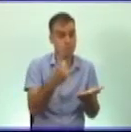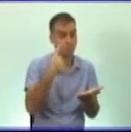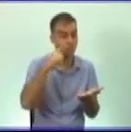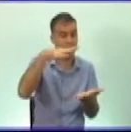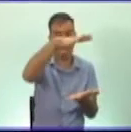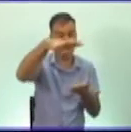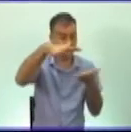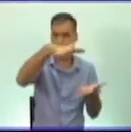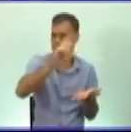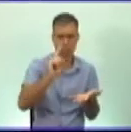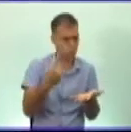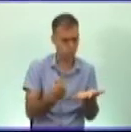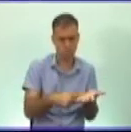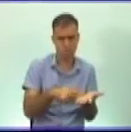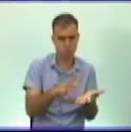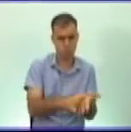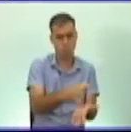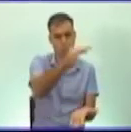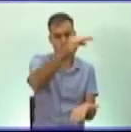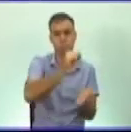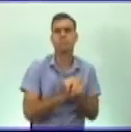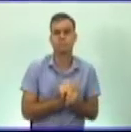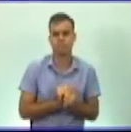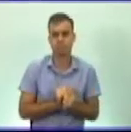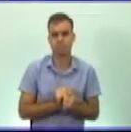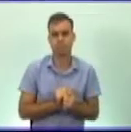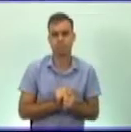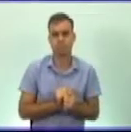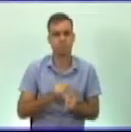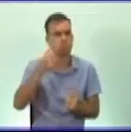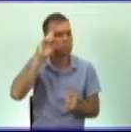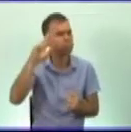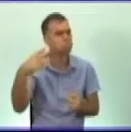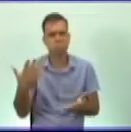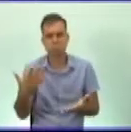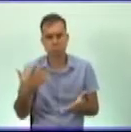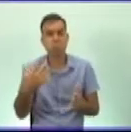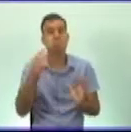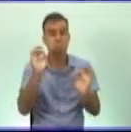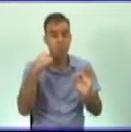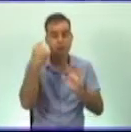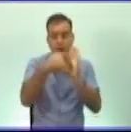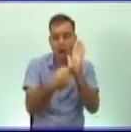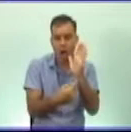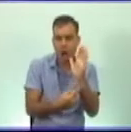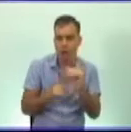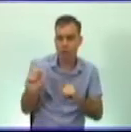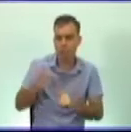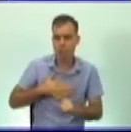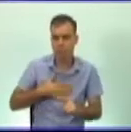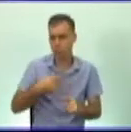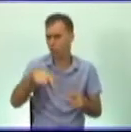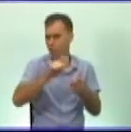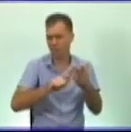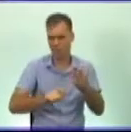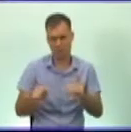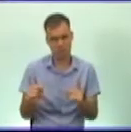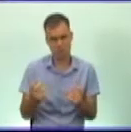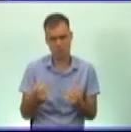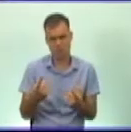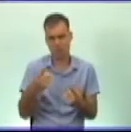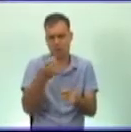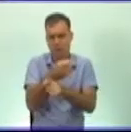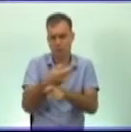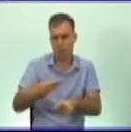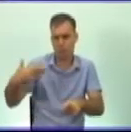y una superficie lateral. Vamos a seguir recordando aspectos del cono. Esto no tienen que copiarlo porque ya ustedes lo vieron.